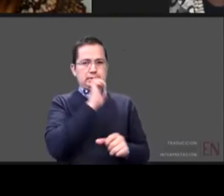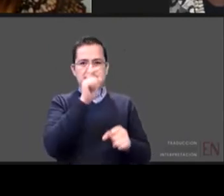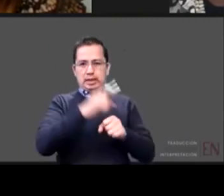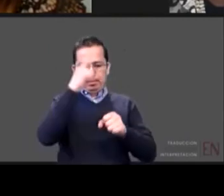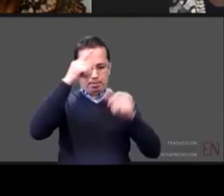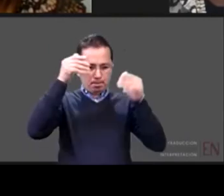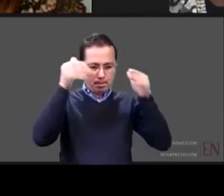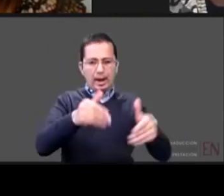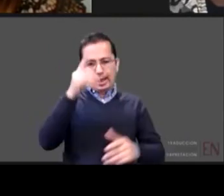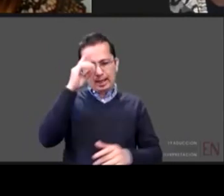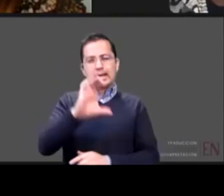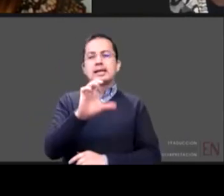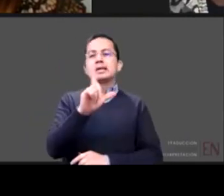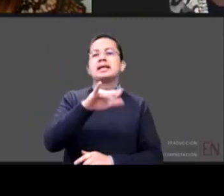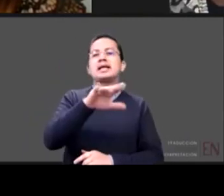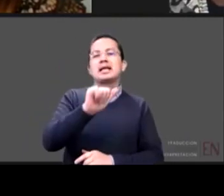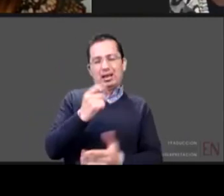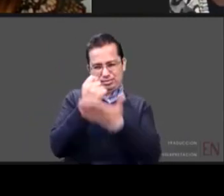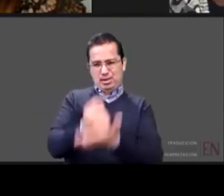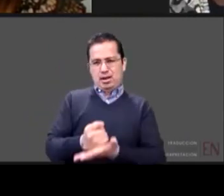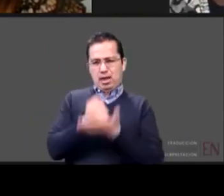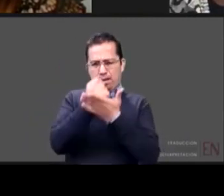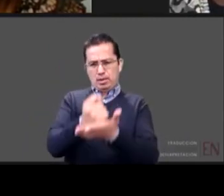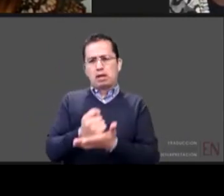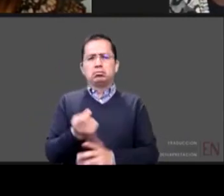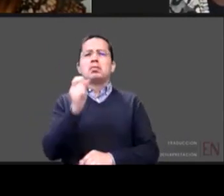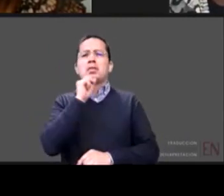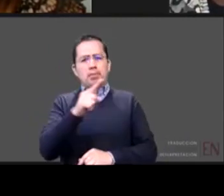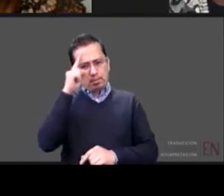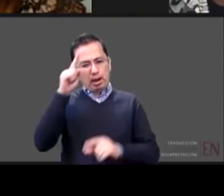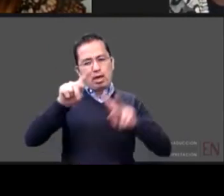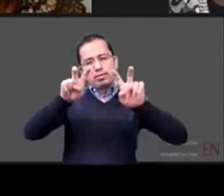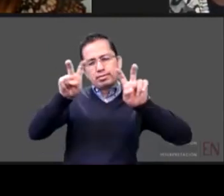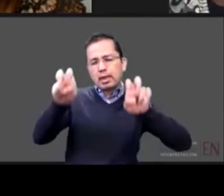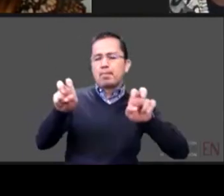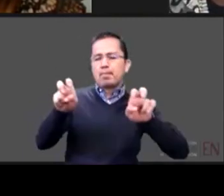violencia, pero aunque no sea un tema de violencia, con mucho gusto te pueden atender.